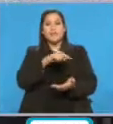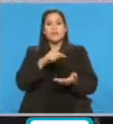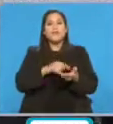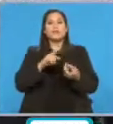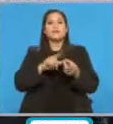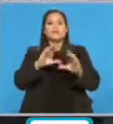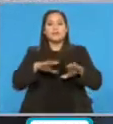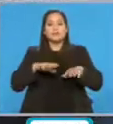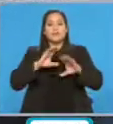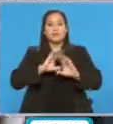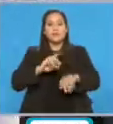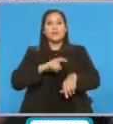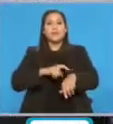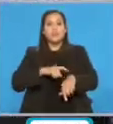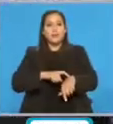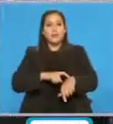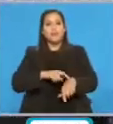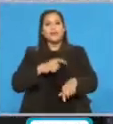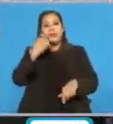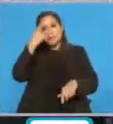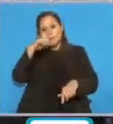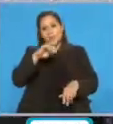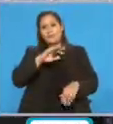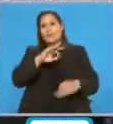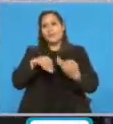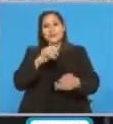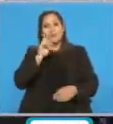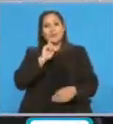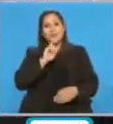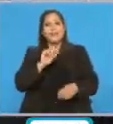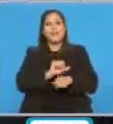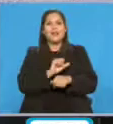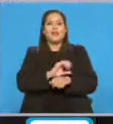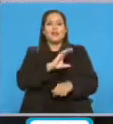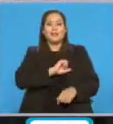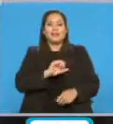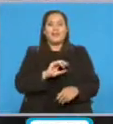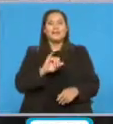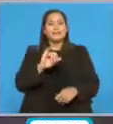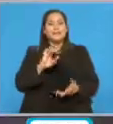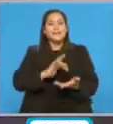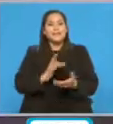vamos a presentar, los horarios, ahí para todas las Carrofans. Todo. Muy bien, muchas gracias